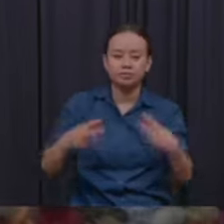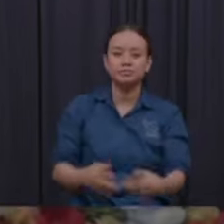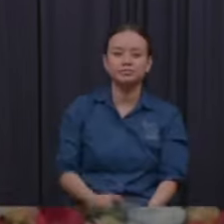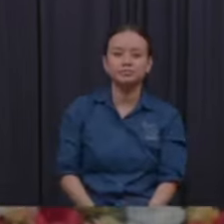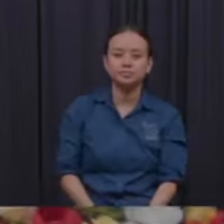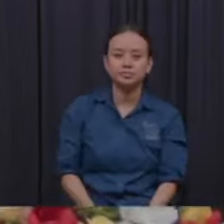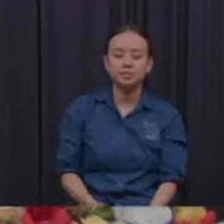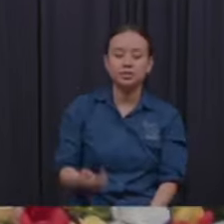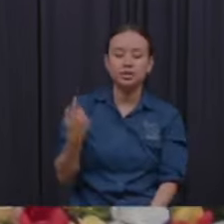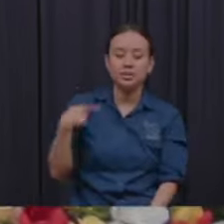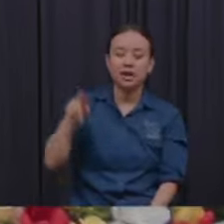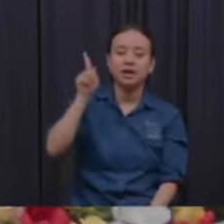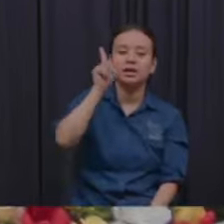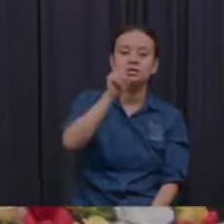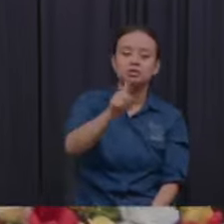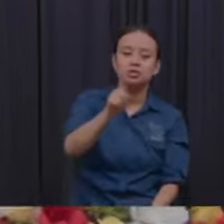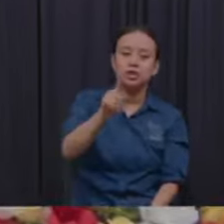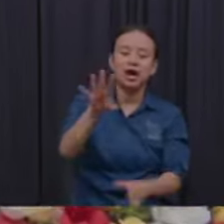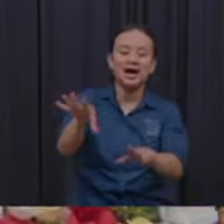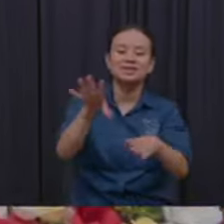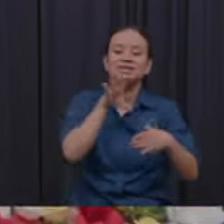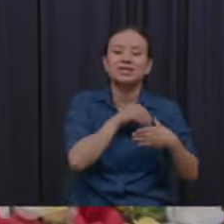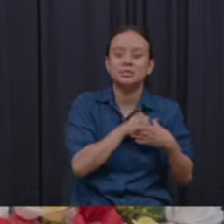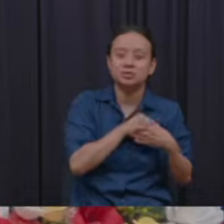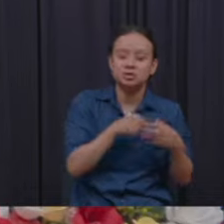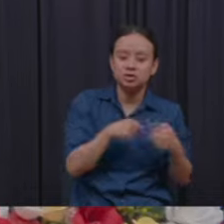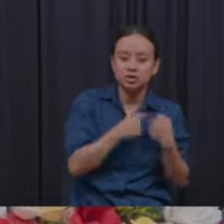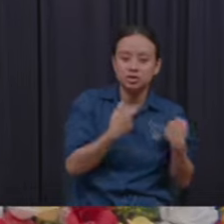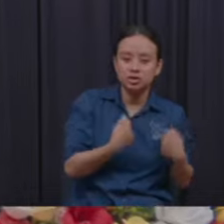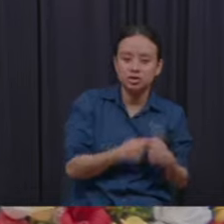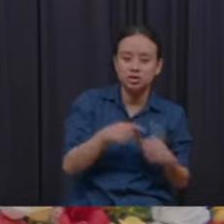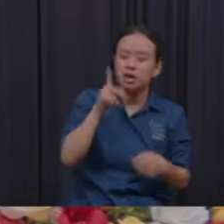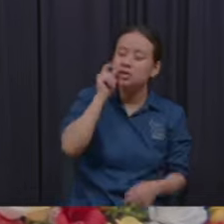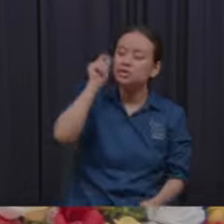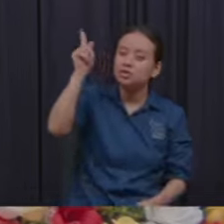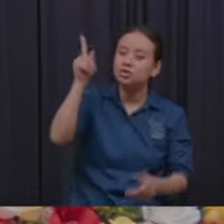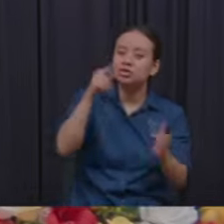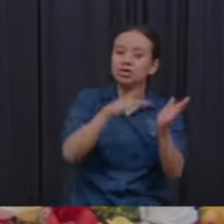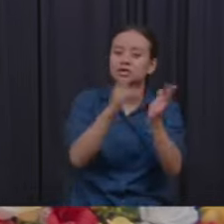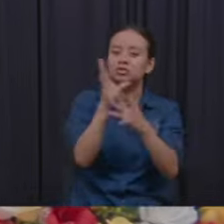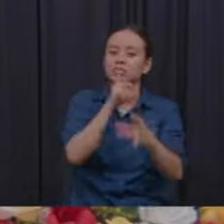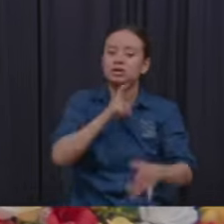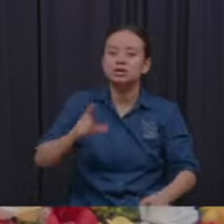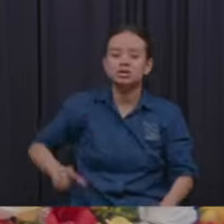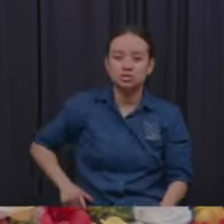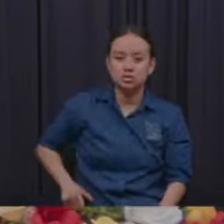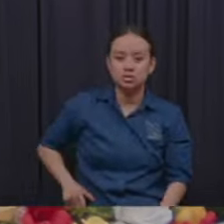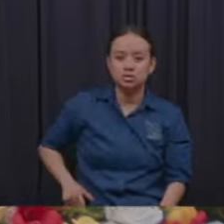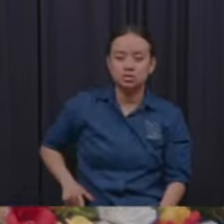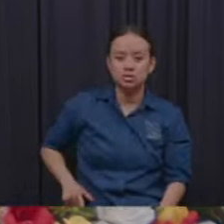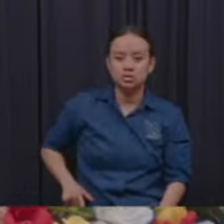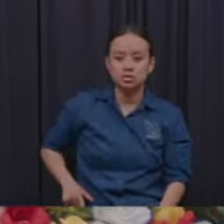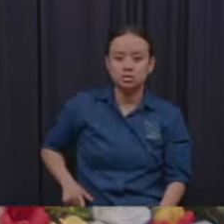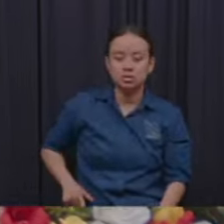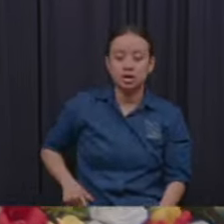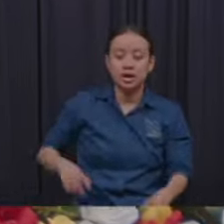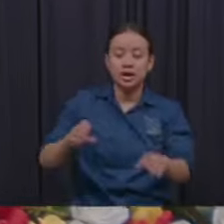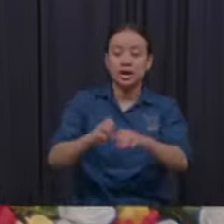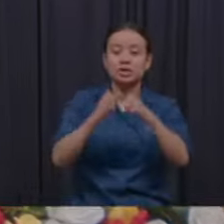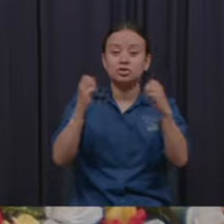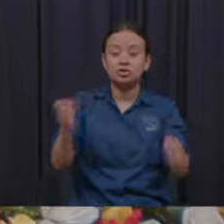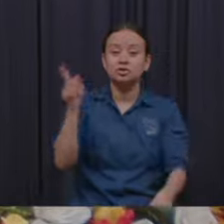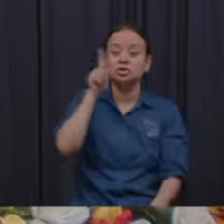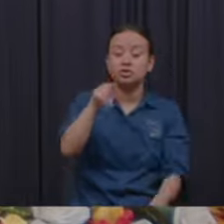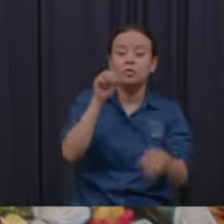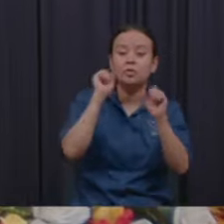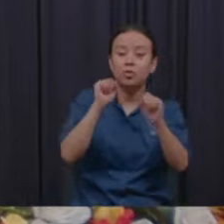para que usted en su corazón lo abra y que entre Cristo en él, y entonces va a estar